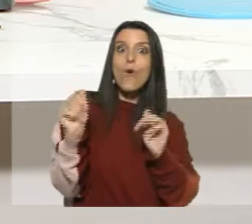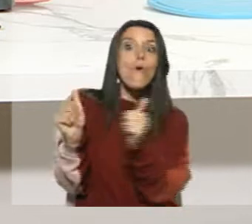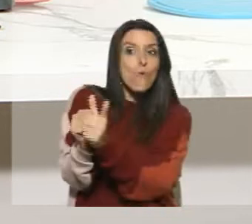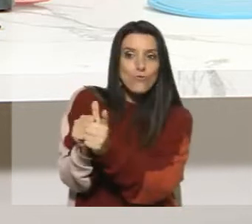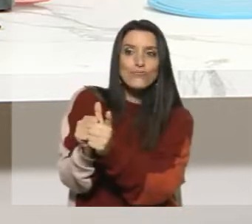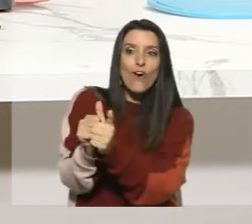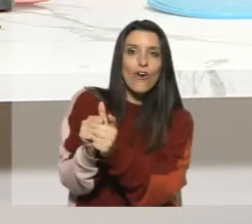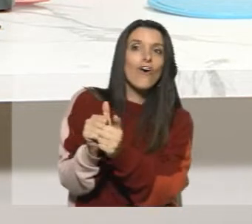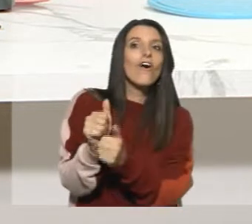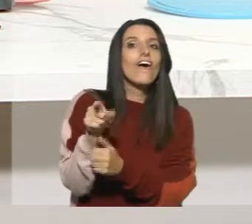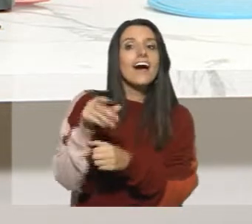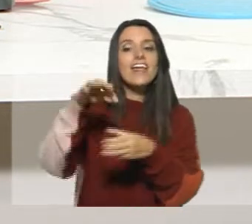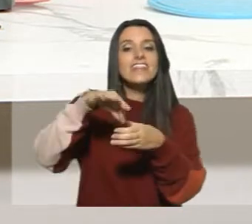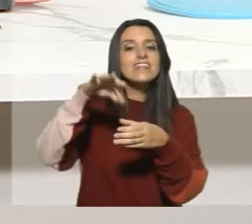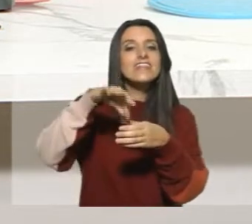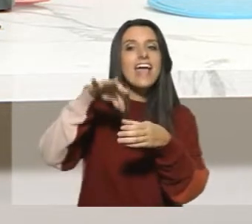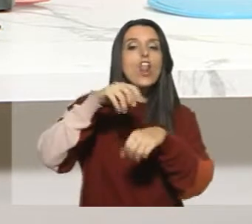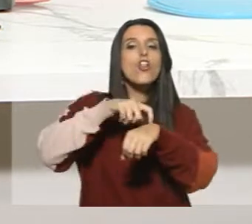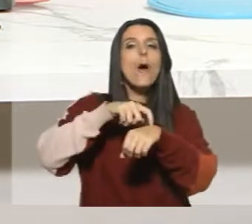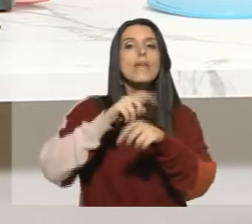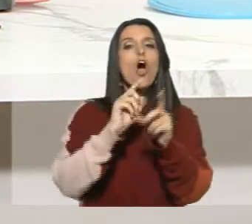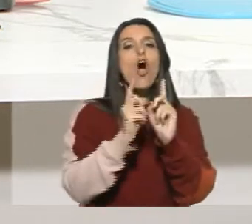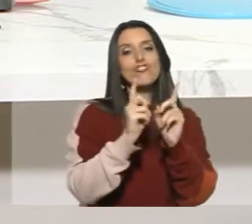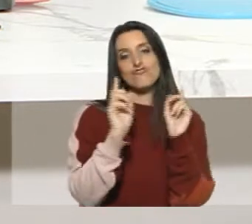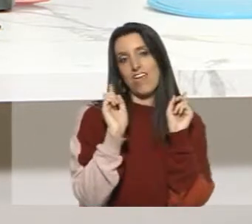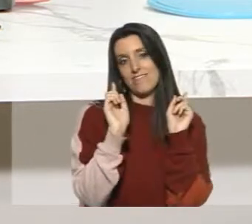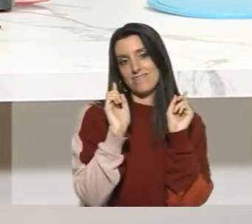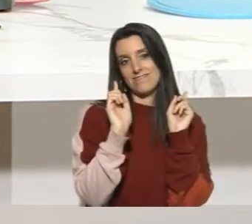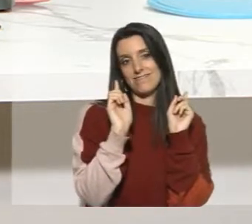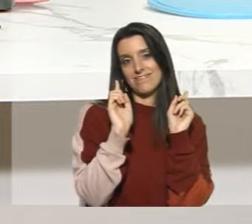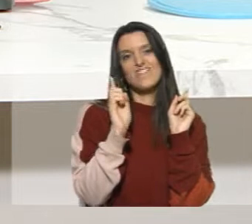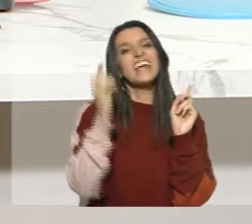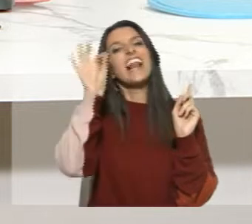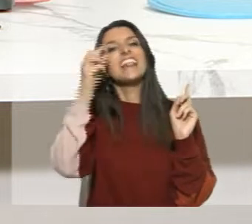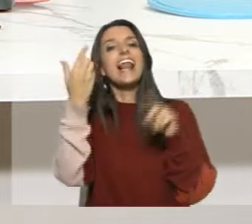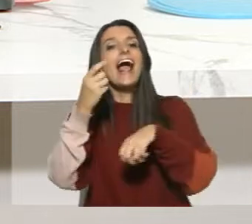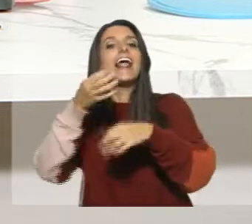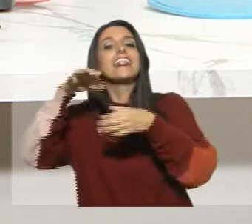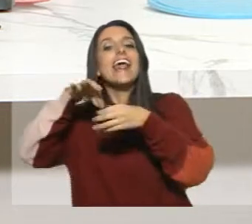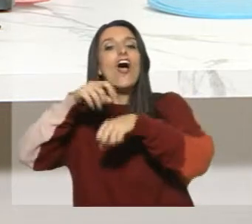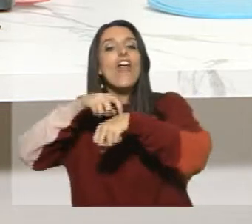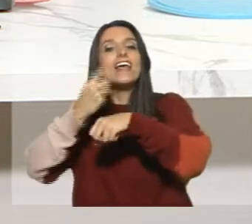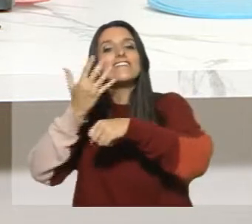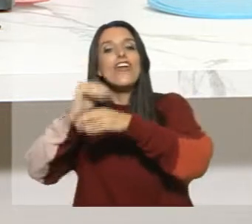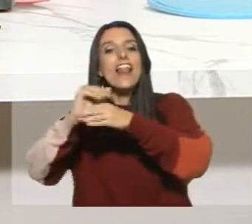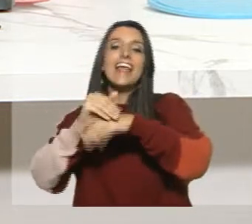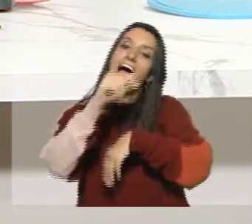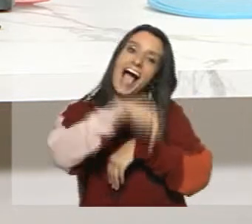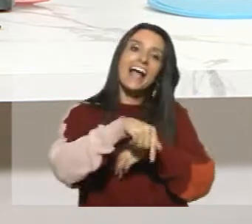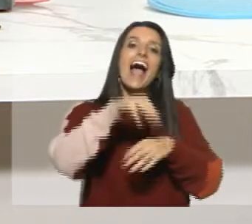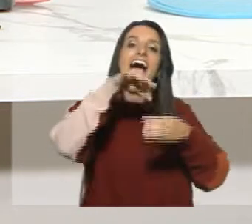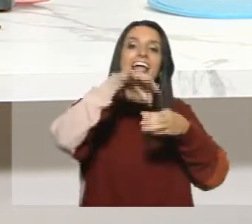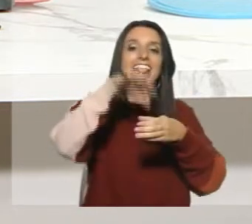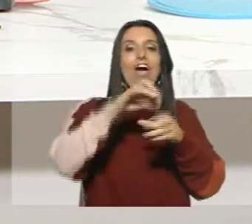entonces... El té de las 11, en vez de las 5, el té de las 11. Es que en realidad para mí el tecito es como el café, ¿viste? Puede ir siempre. El... Sí. No, yo no te digo